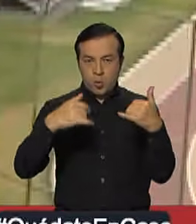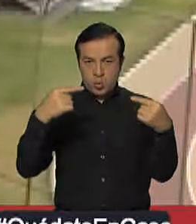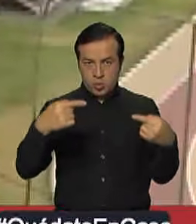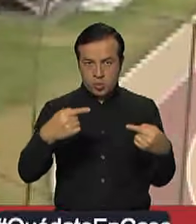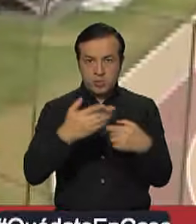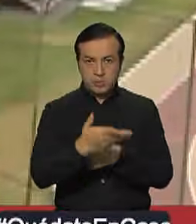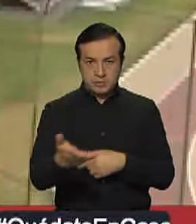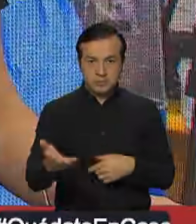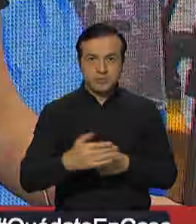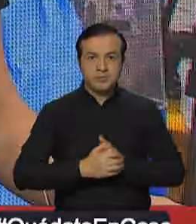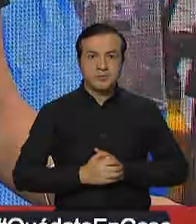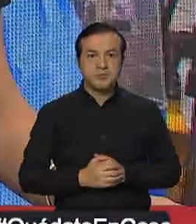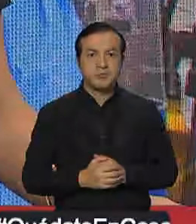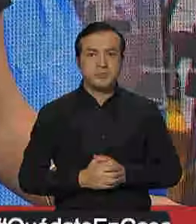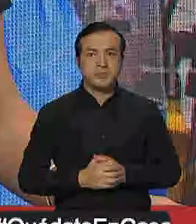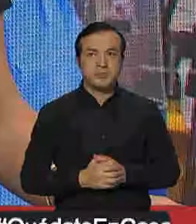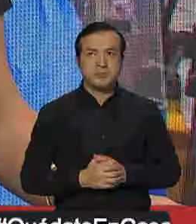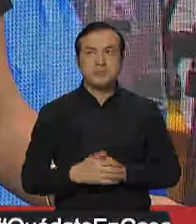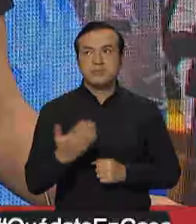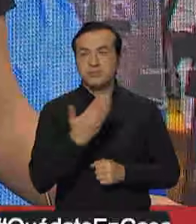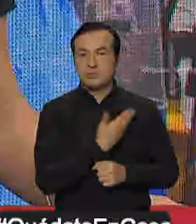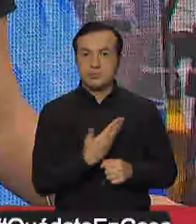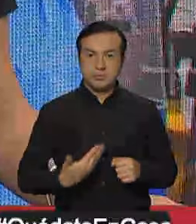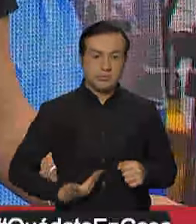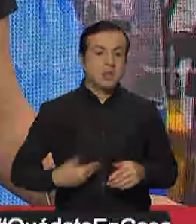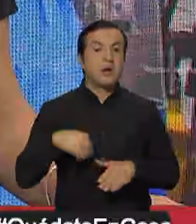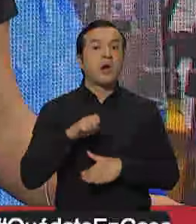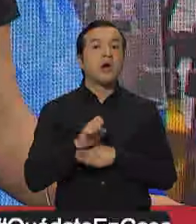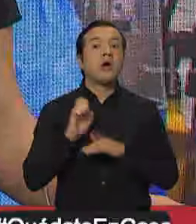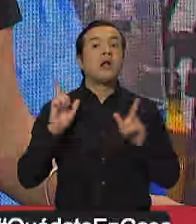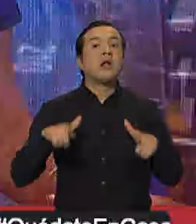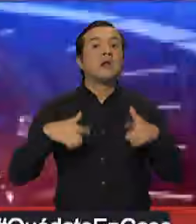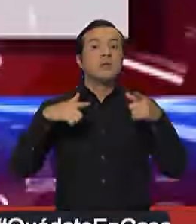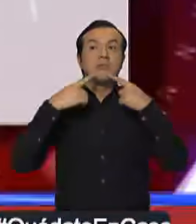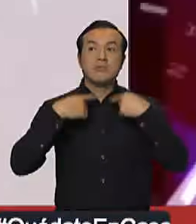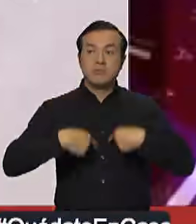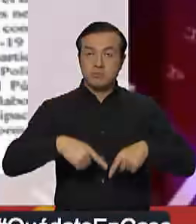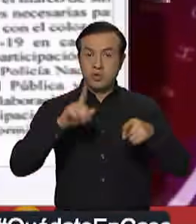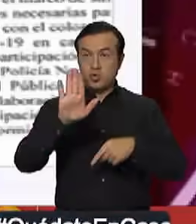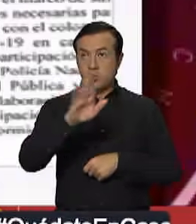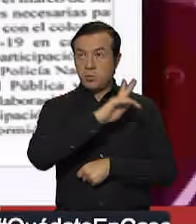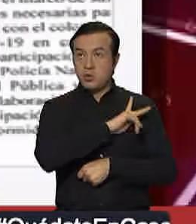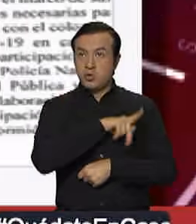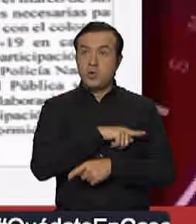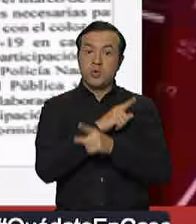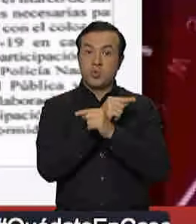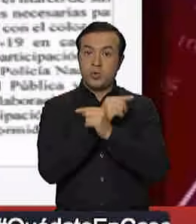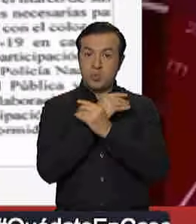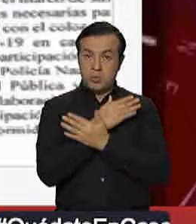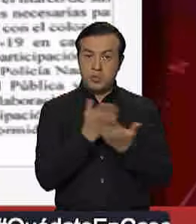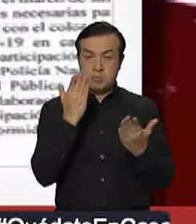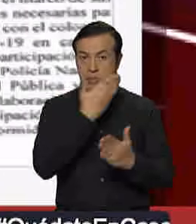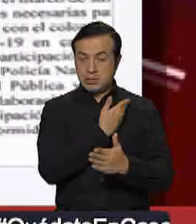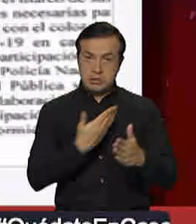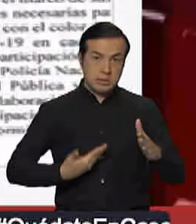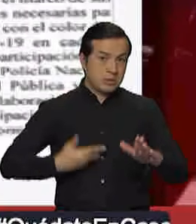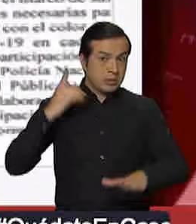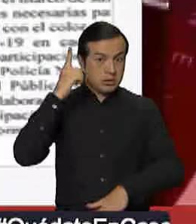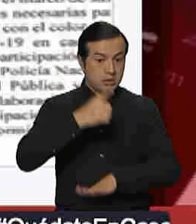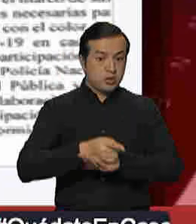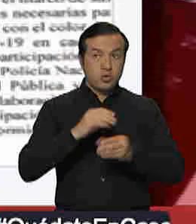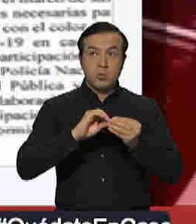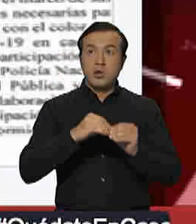Medios Públicos. El presidente de la República, Lenín Moreno, informó a través de su cuenta de Twitter que mediante decreto ejecutivo